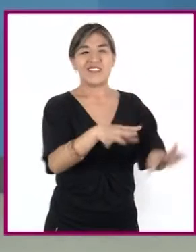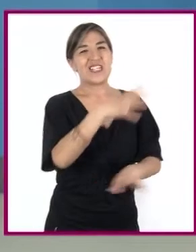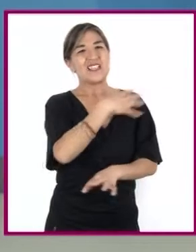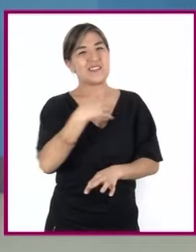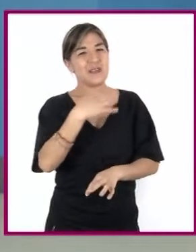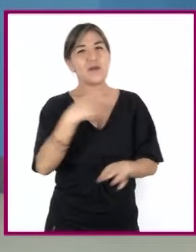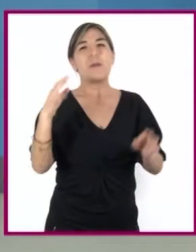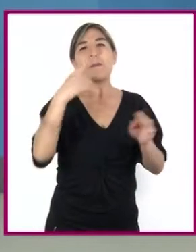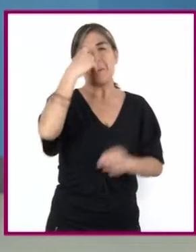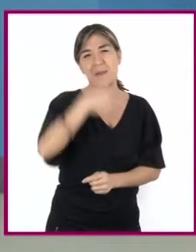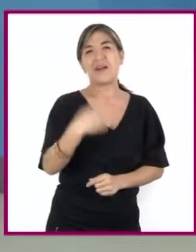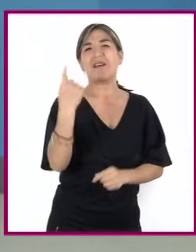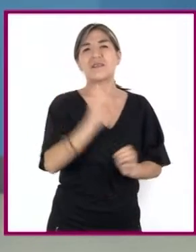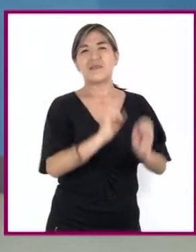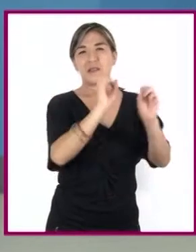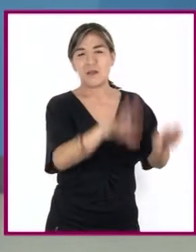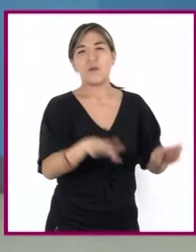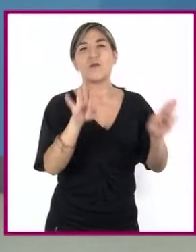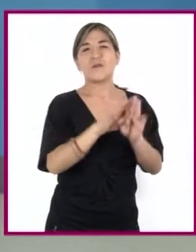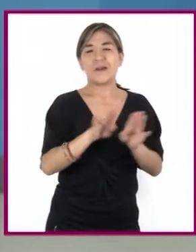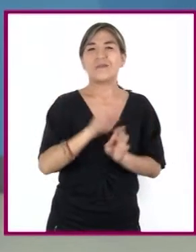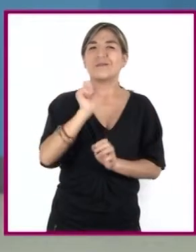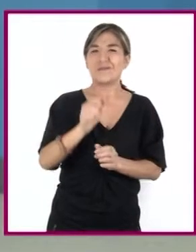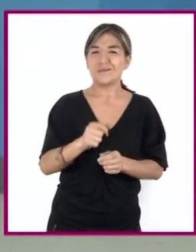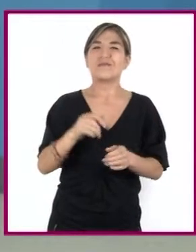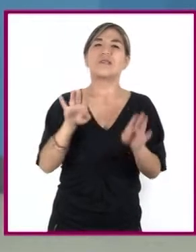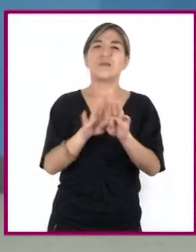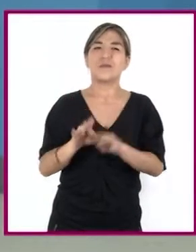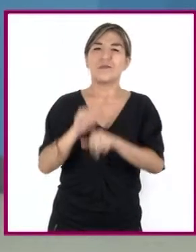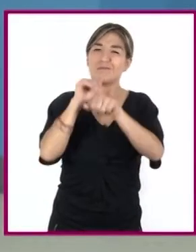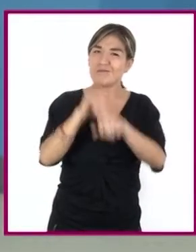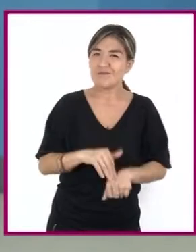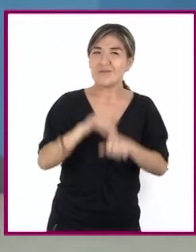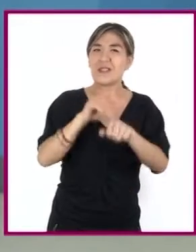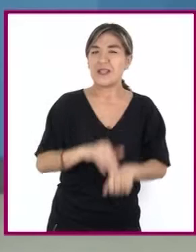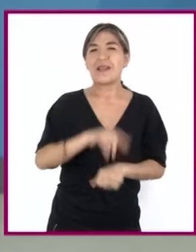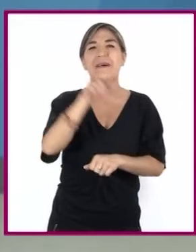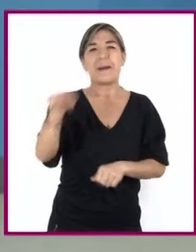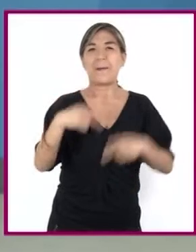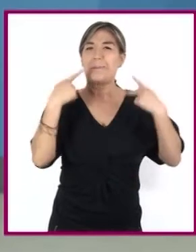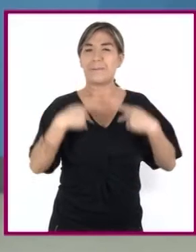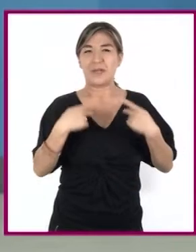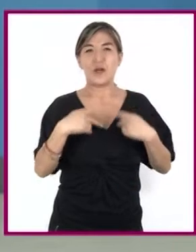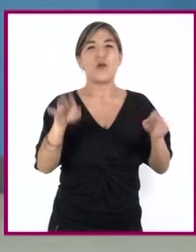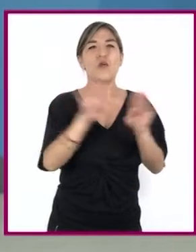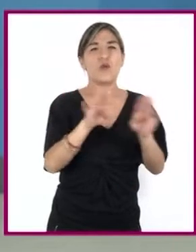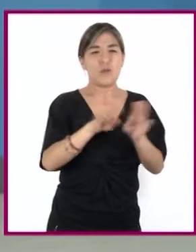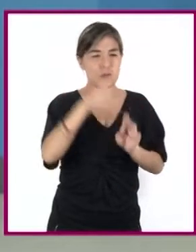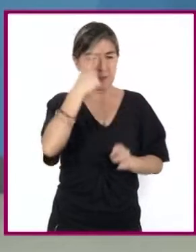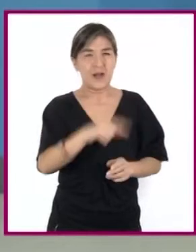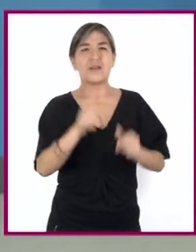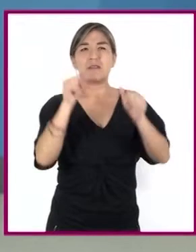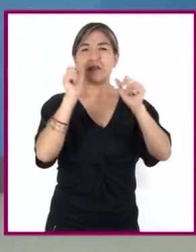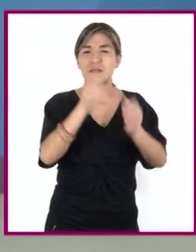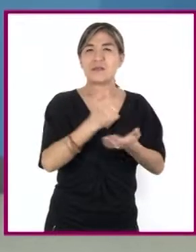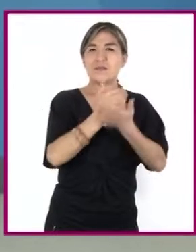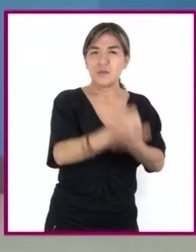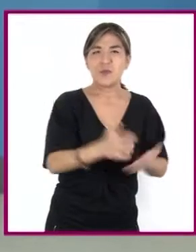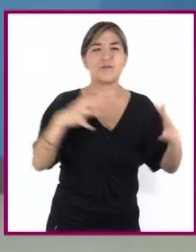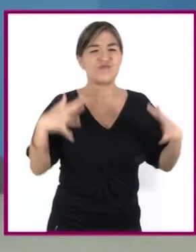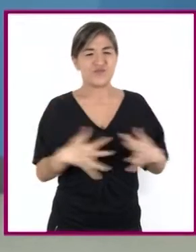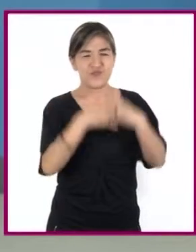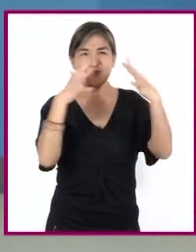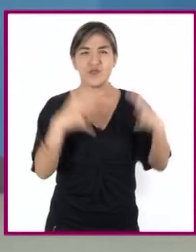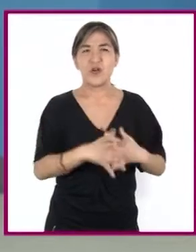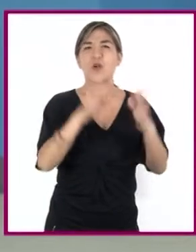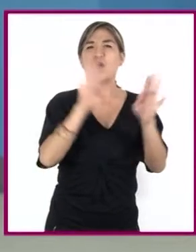para servir a las necesidades de vuestros cautivos, para servir con equipo de combate a naciones